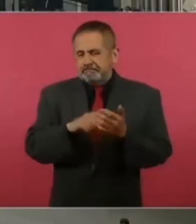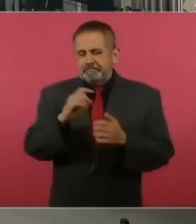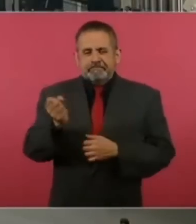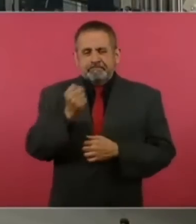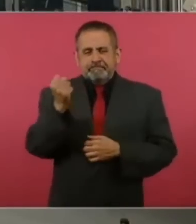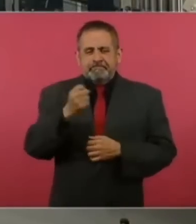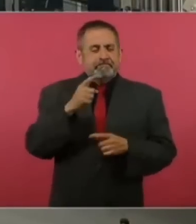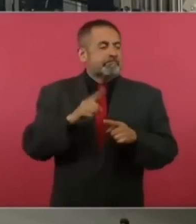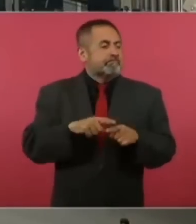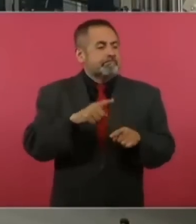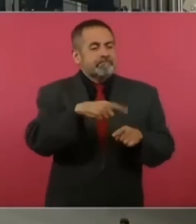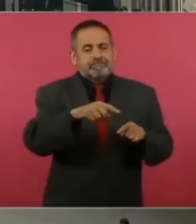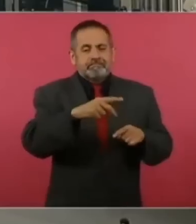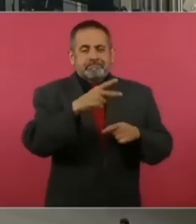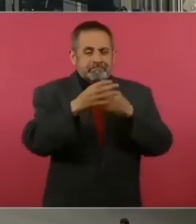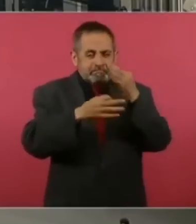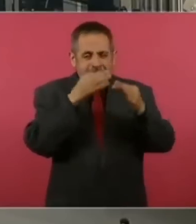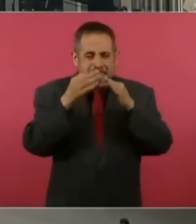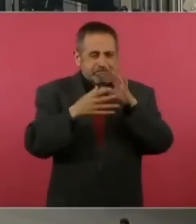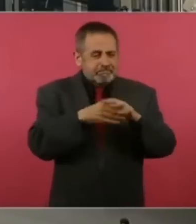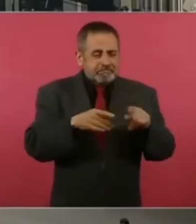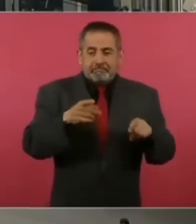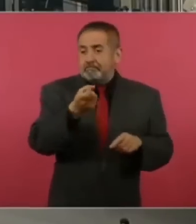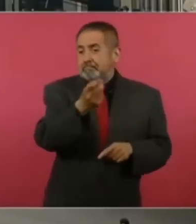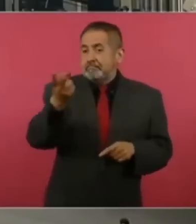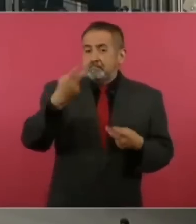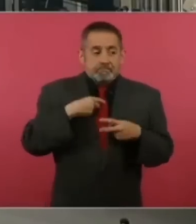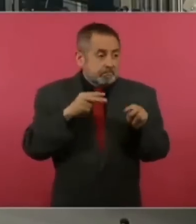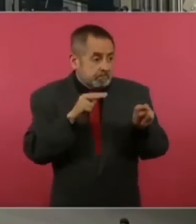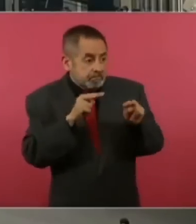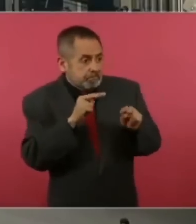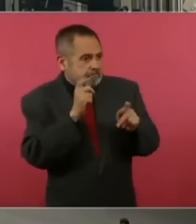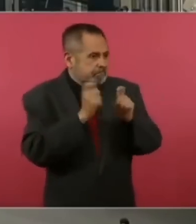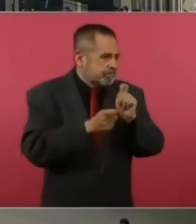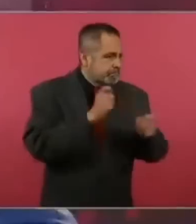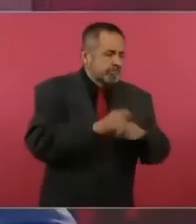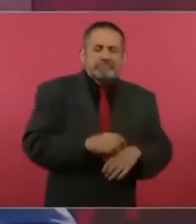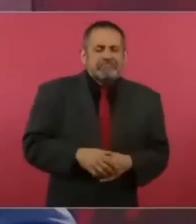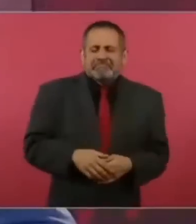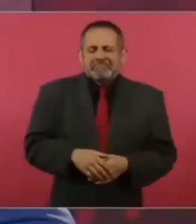Afortunadamente esos programas también no los ve mucha gente,